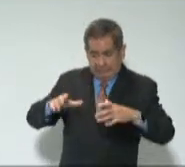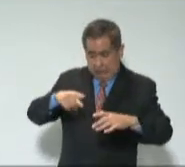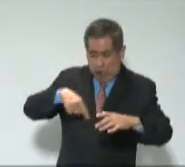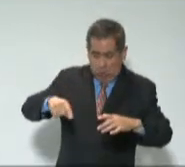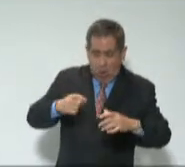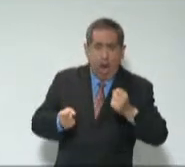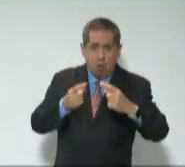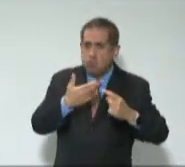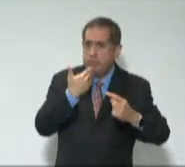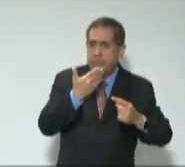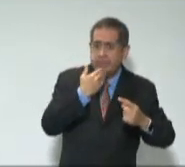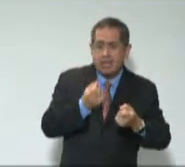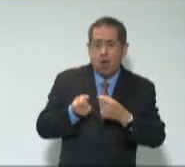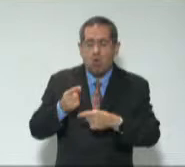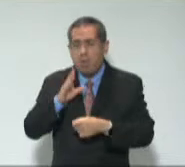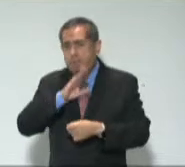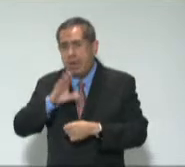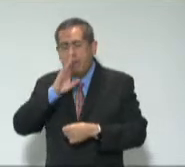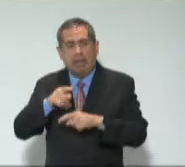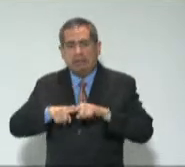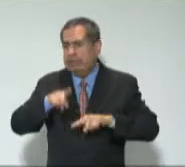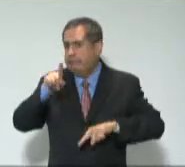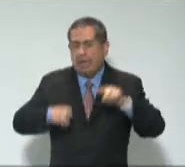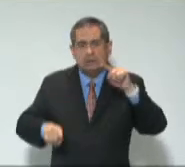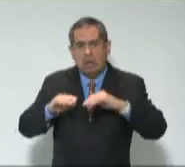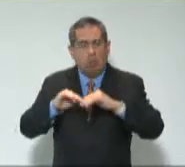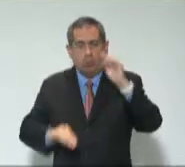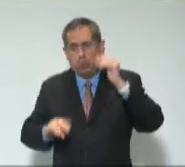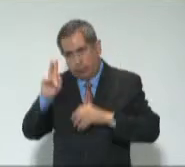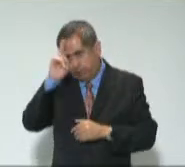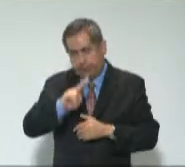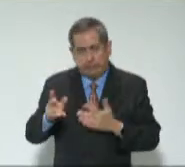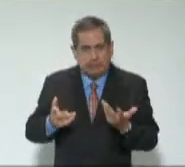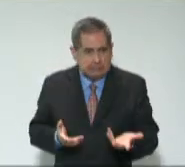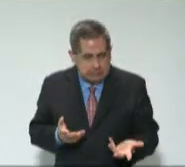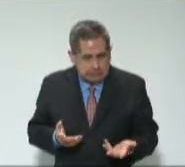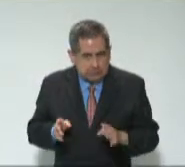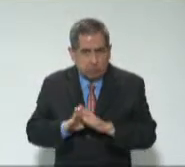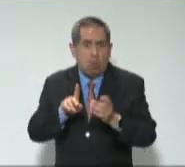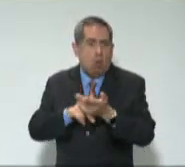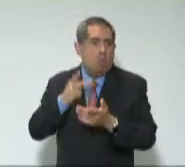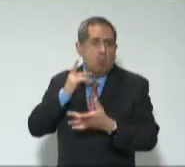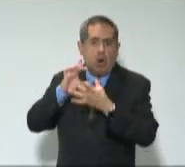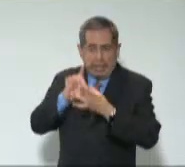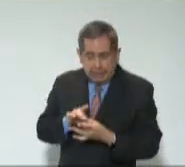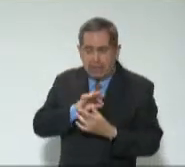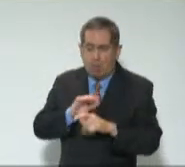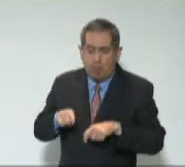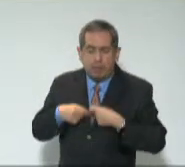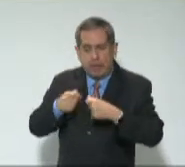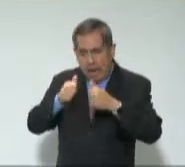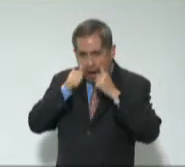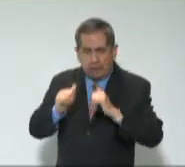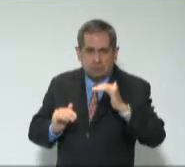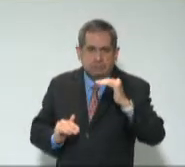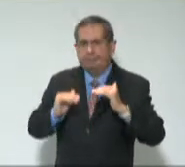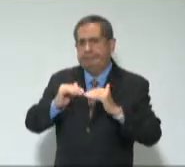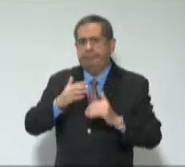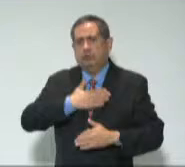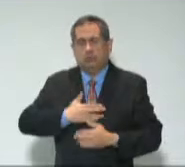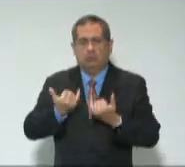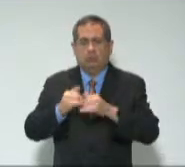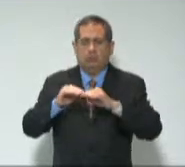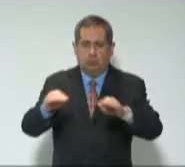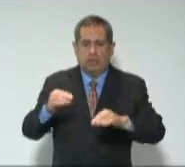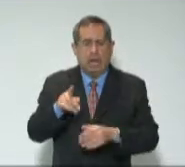encontrar eh diferenciales que son evitables con política pública y esa es la definición de equidad y